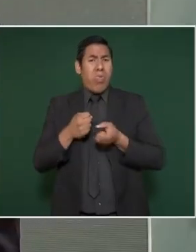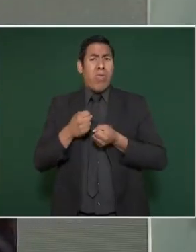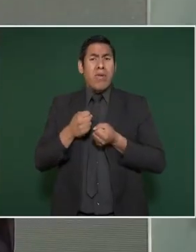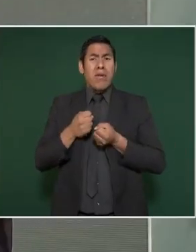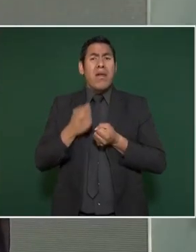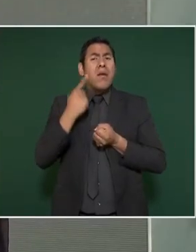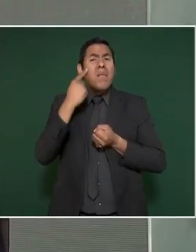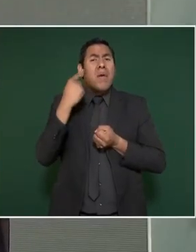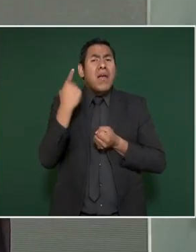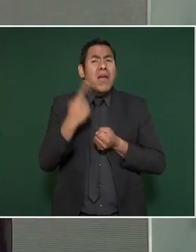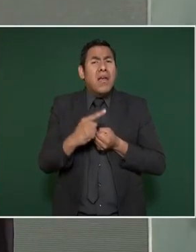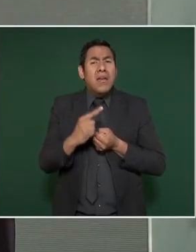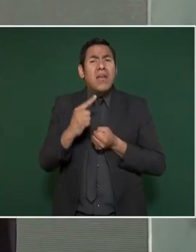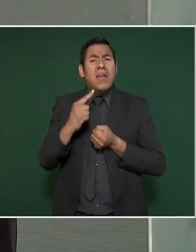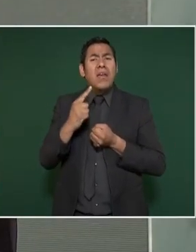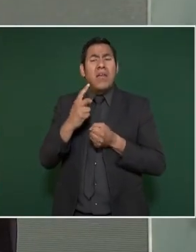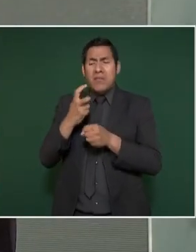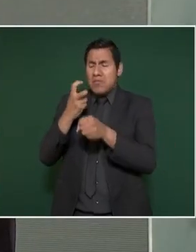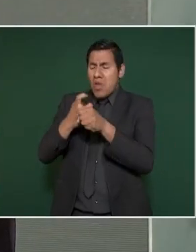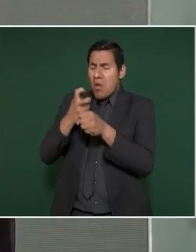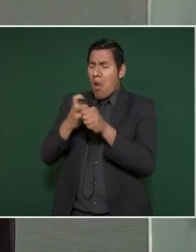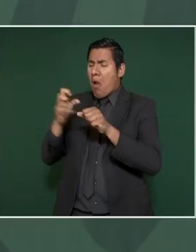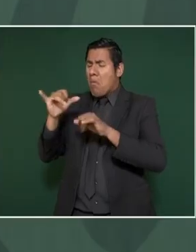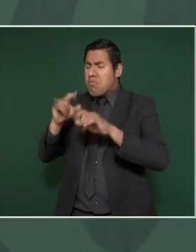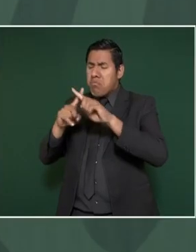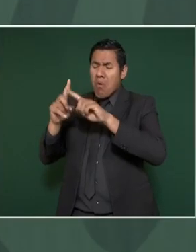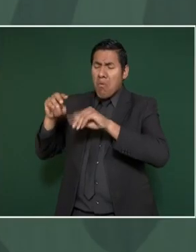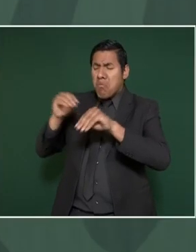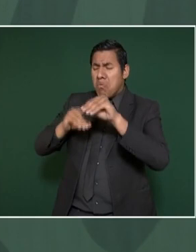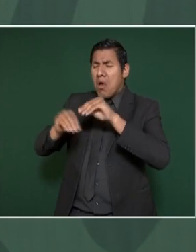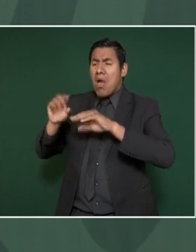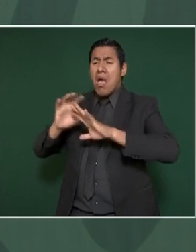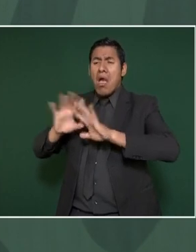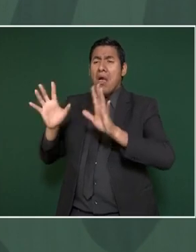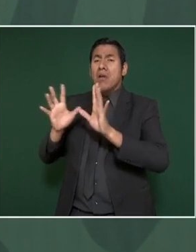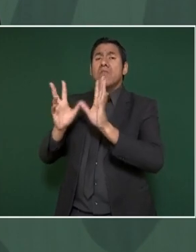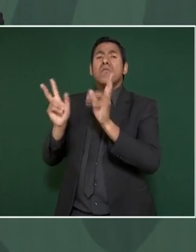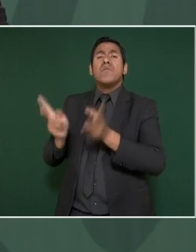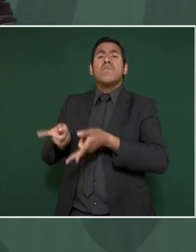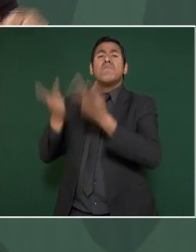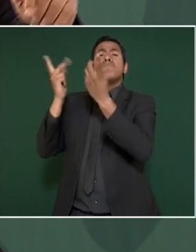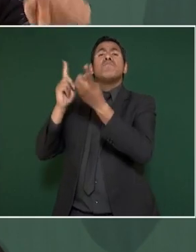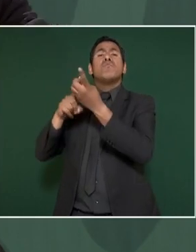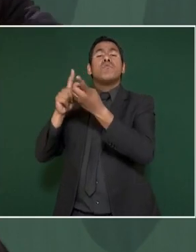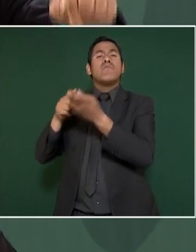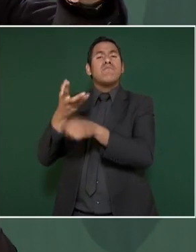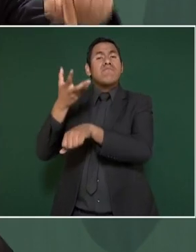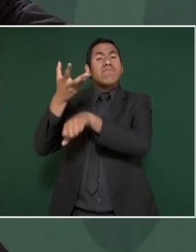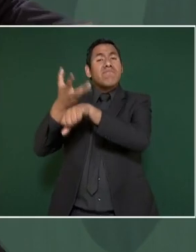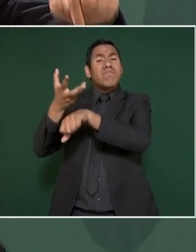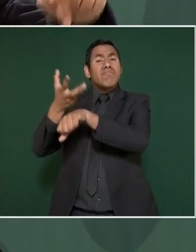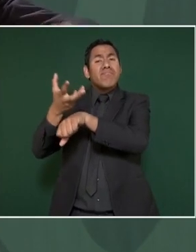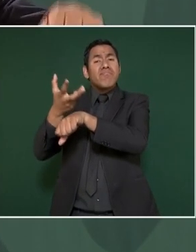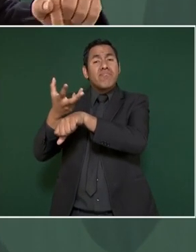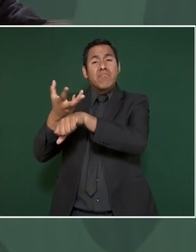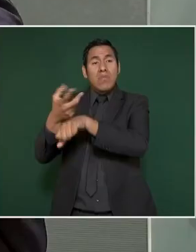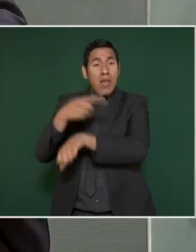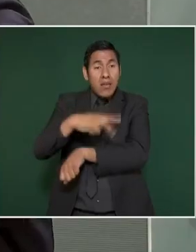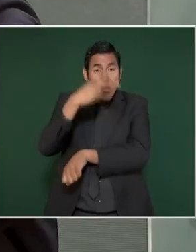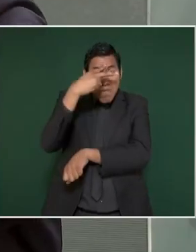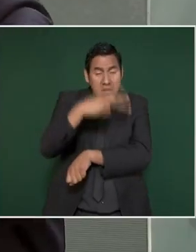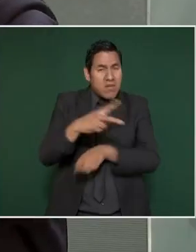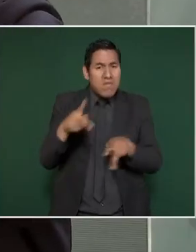este vender la cerveza en Estados Unidos no se iba a vender